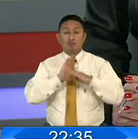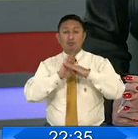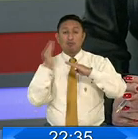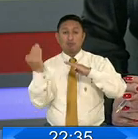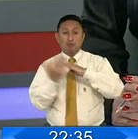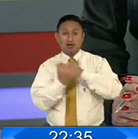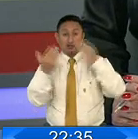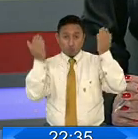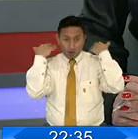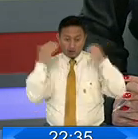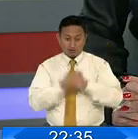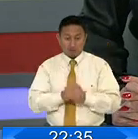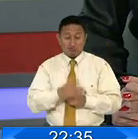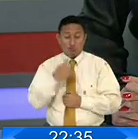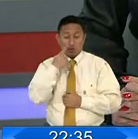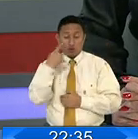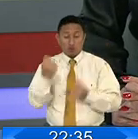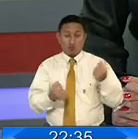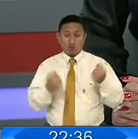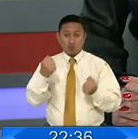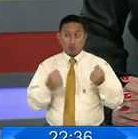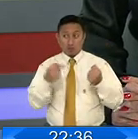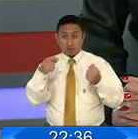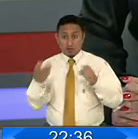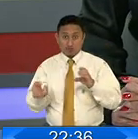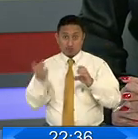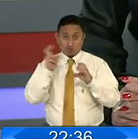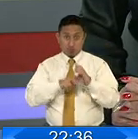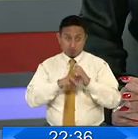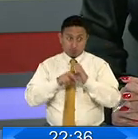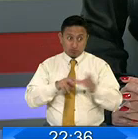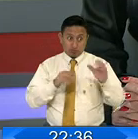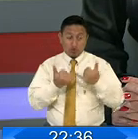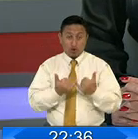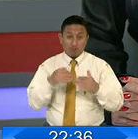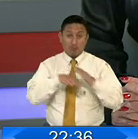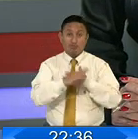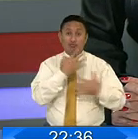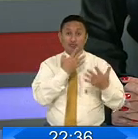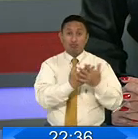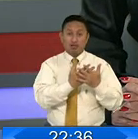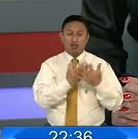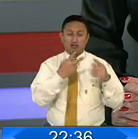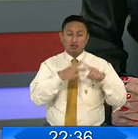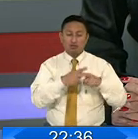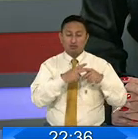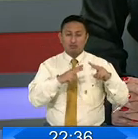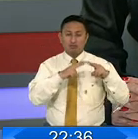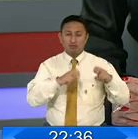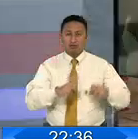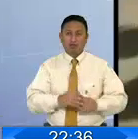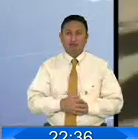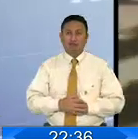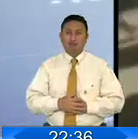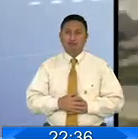Guayaquil. El chofer del vehículo en el que pretendían escapar se encuentra detenido para investigaciones.